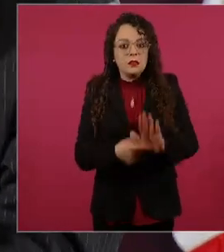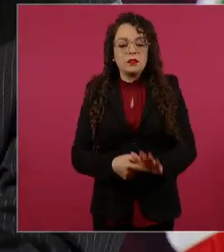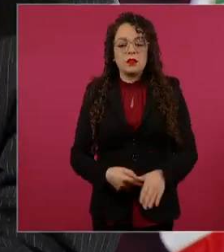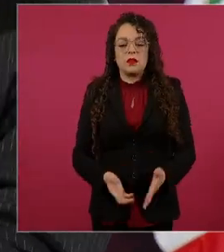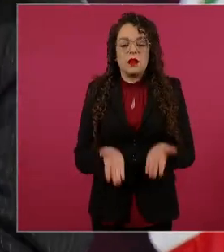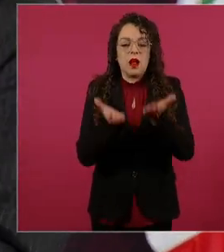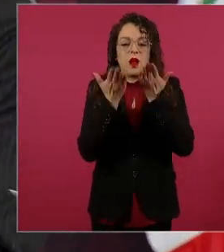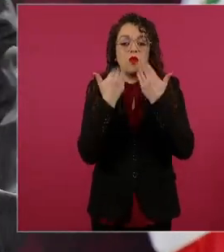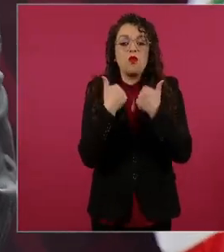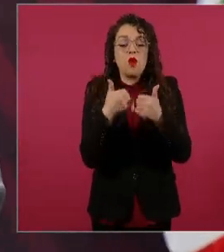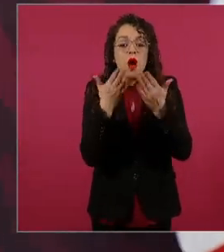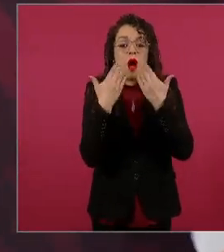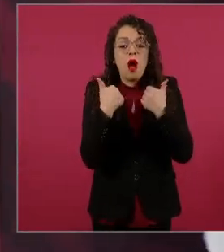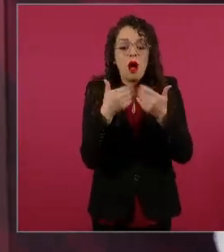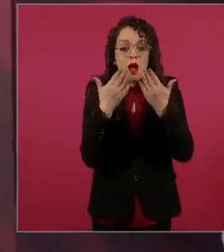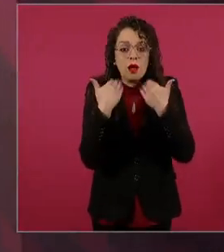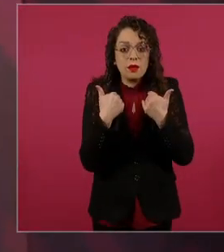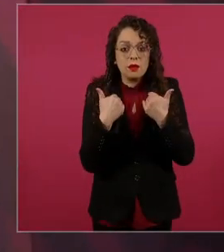estos